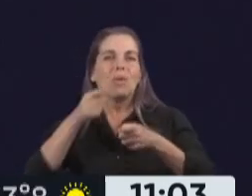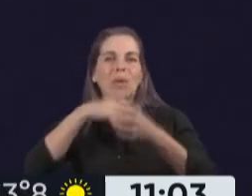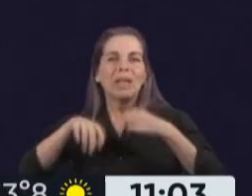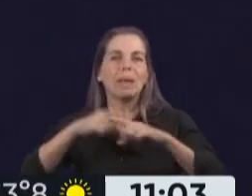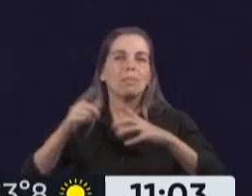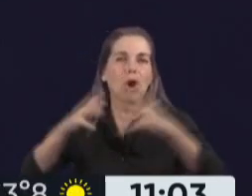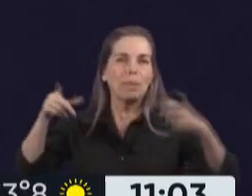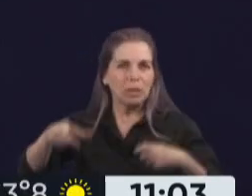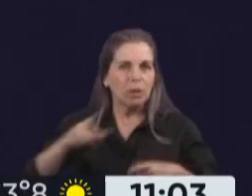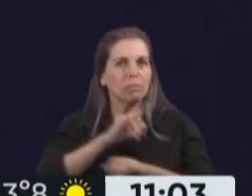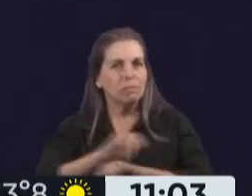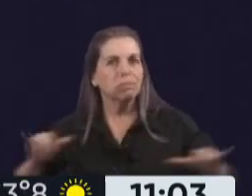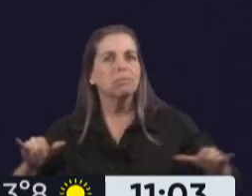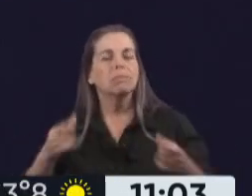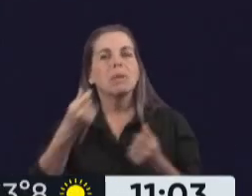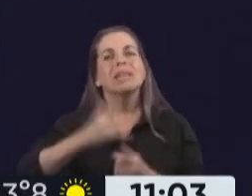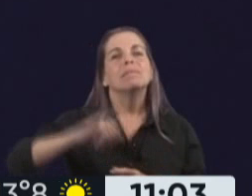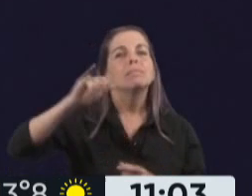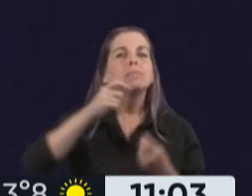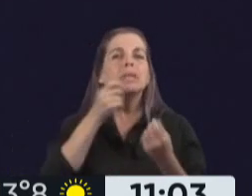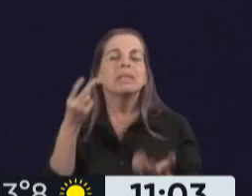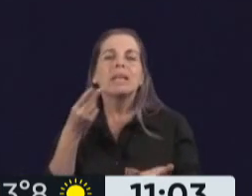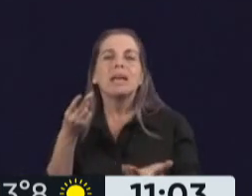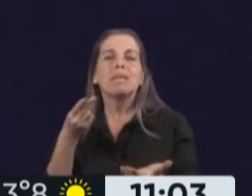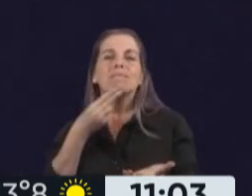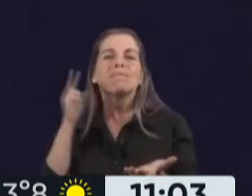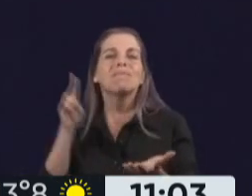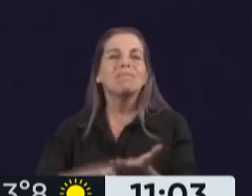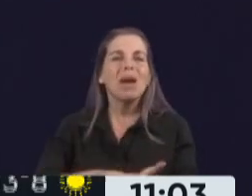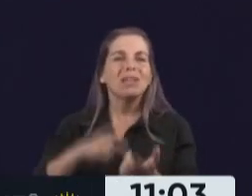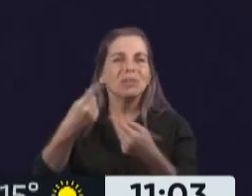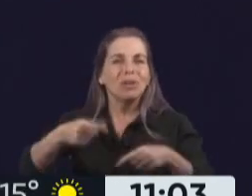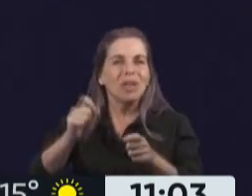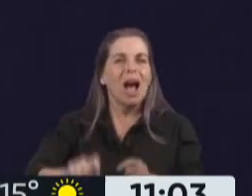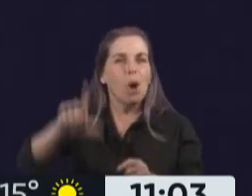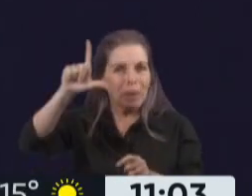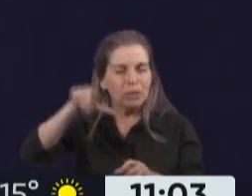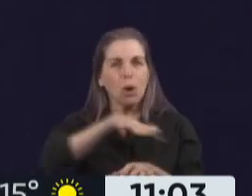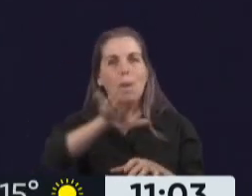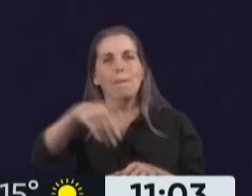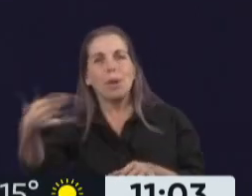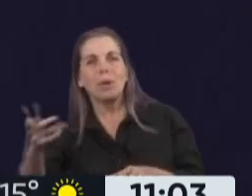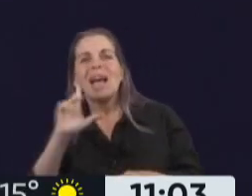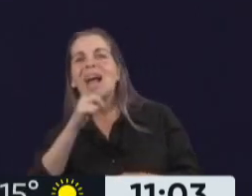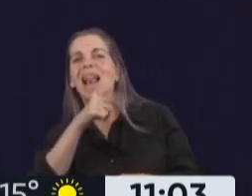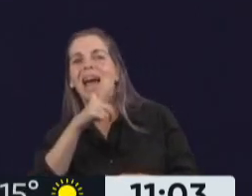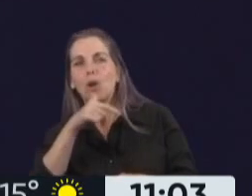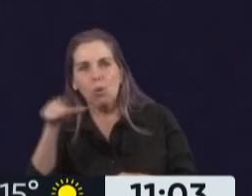tasas municipales en la provincia de Buenos Aires. En este documento se puede ver el caso de Lanús, cuya tasa de seguridad e higiene